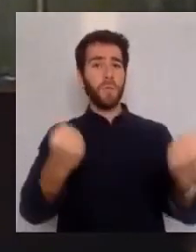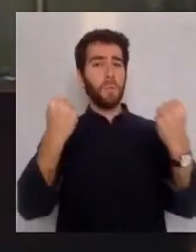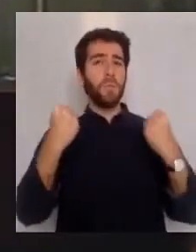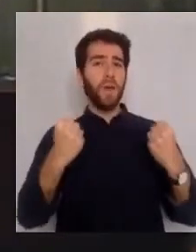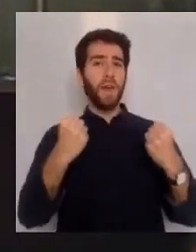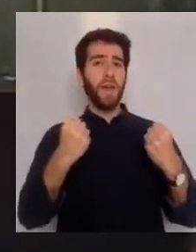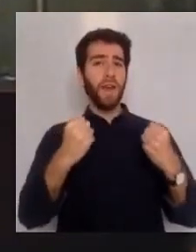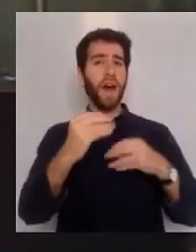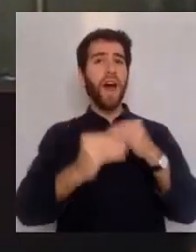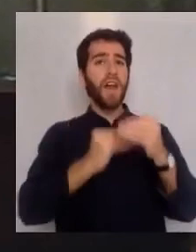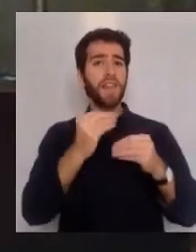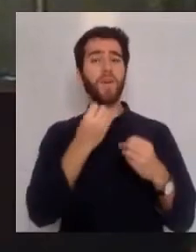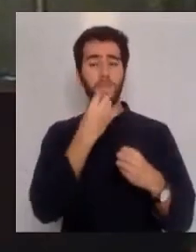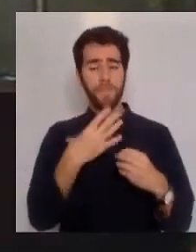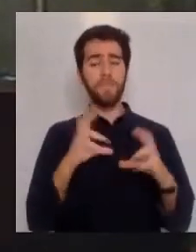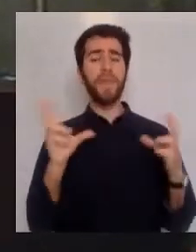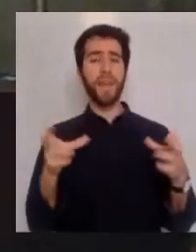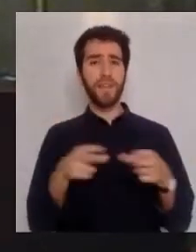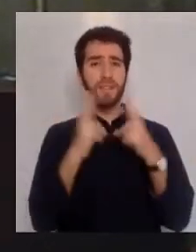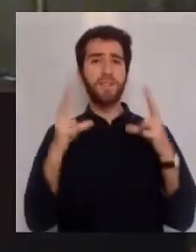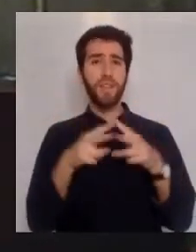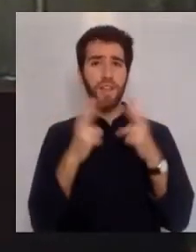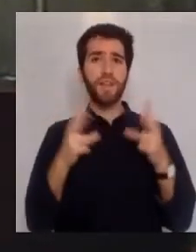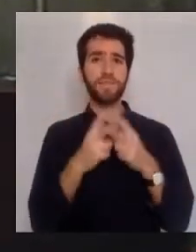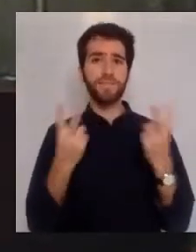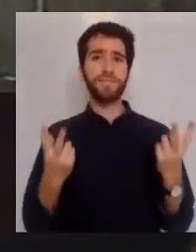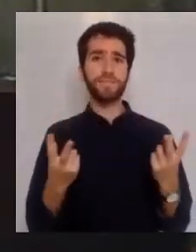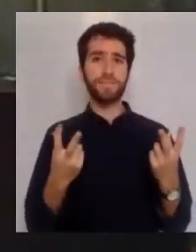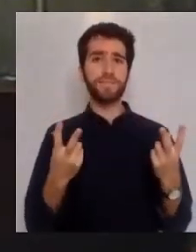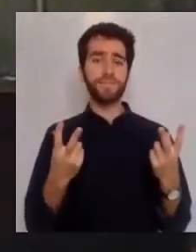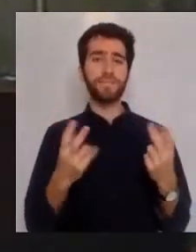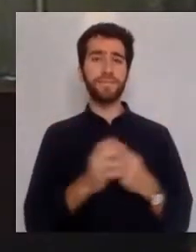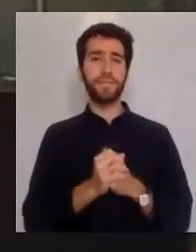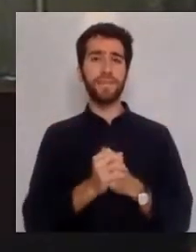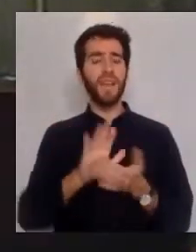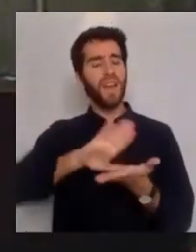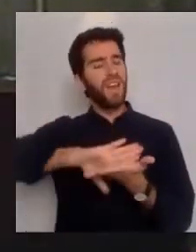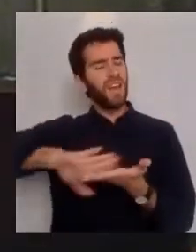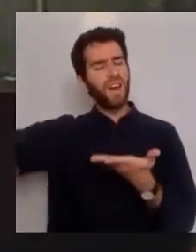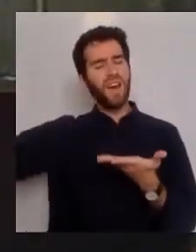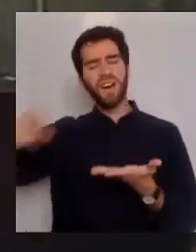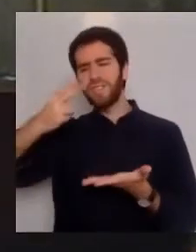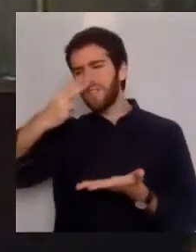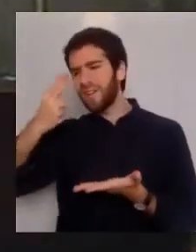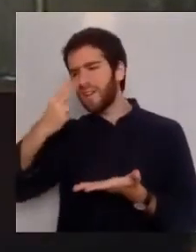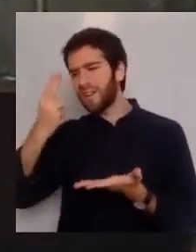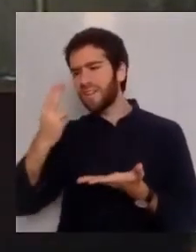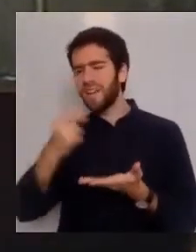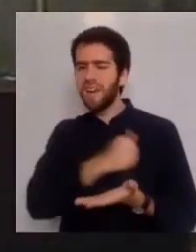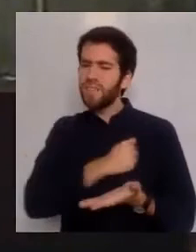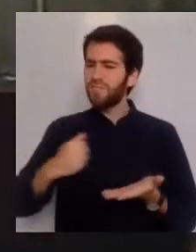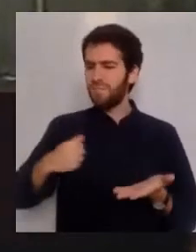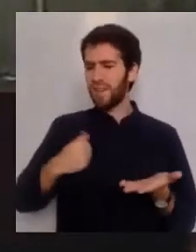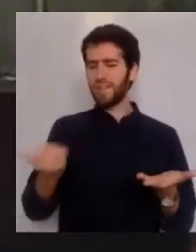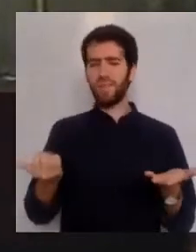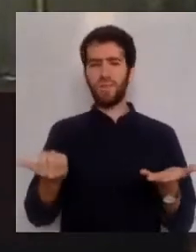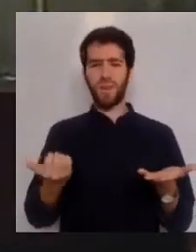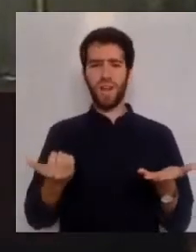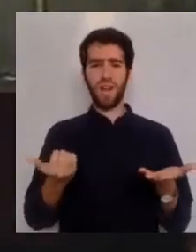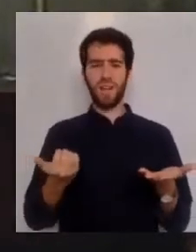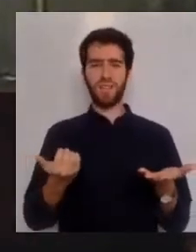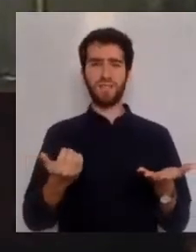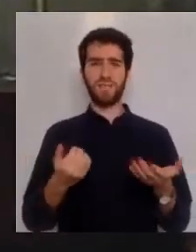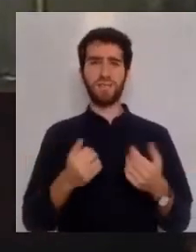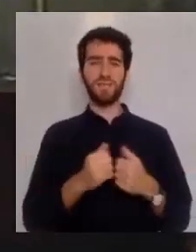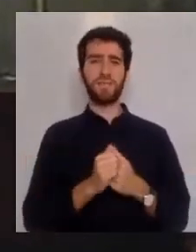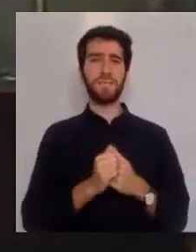común, dejando verdaderamente a un lado todo interés particular, toda alternativa que solo